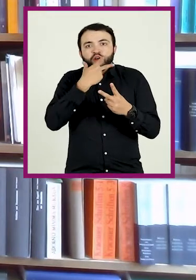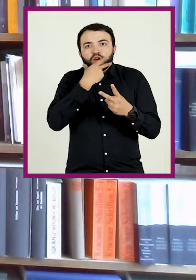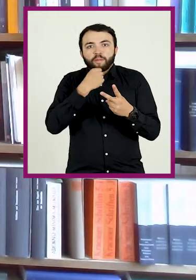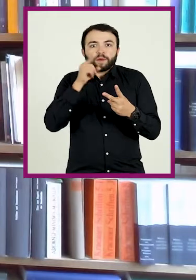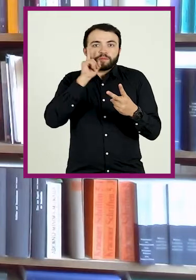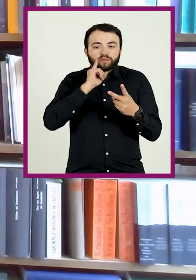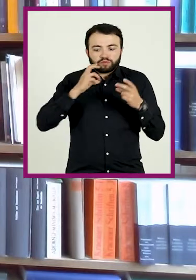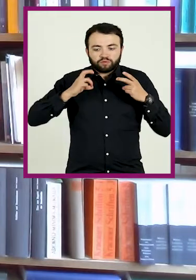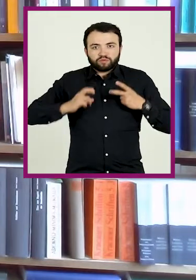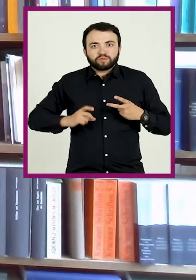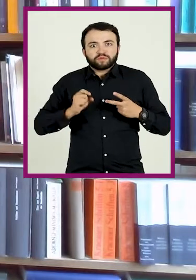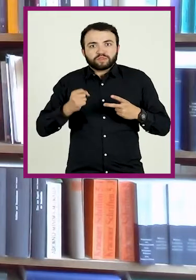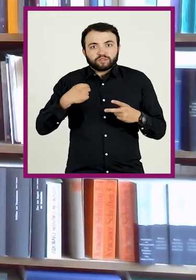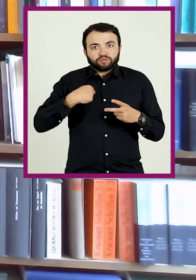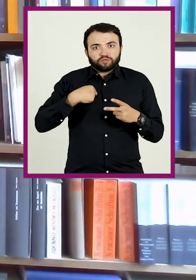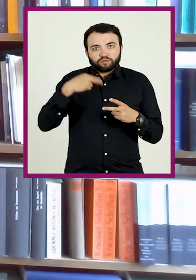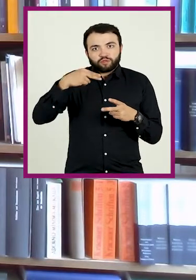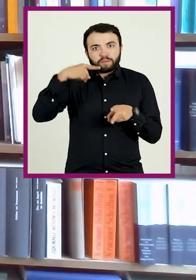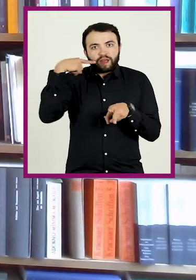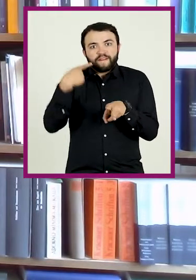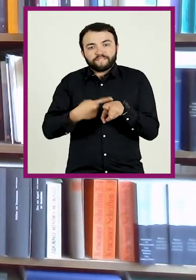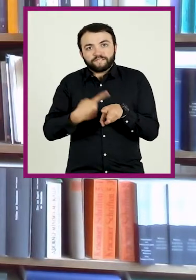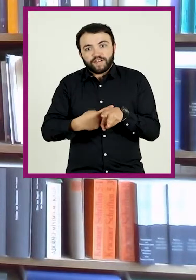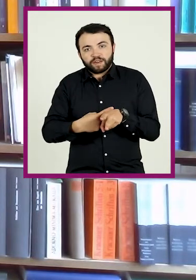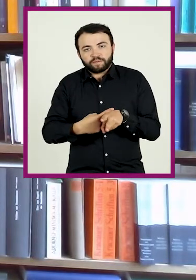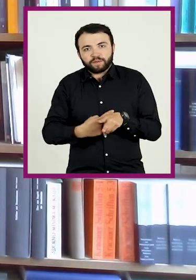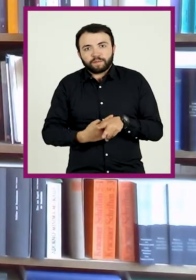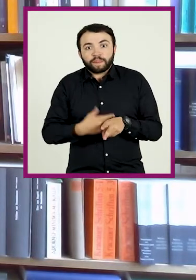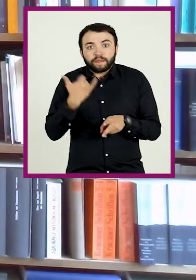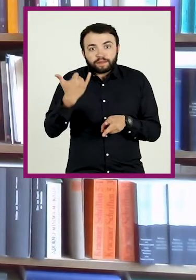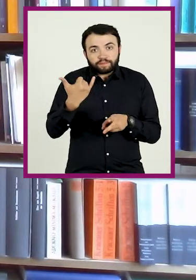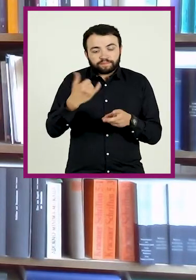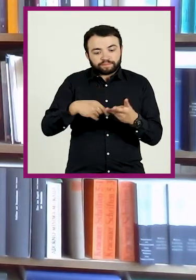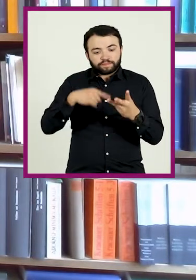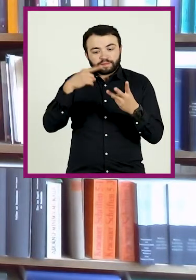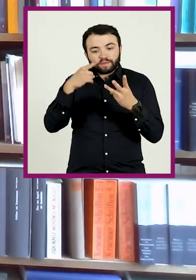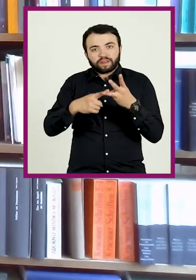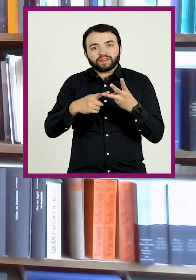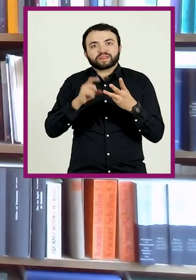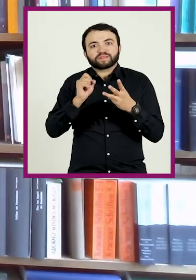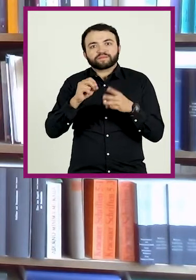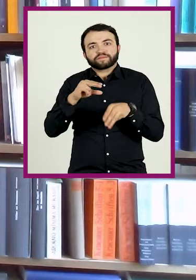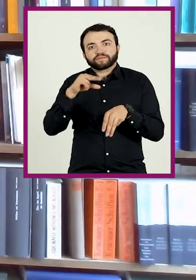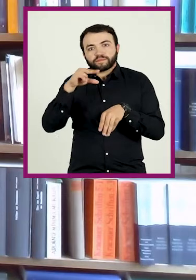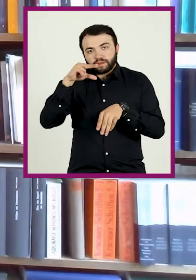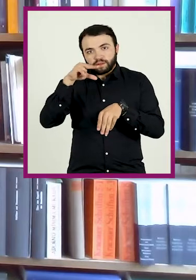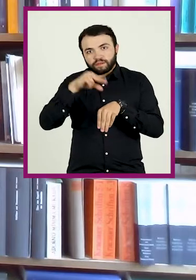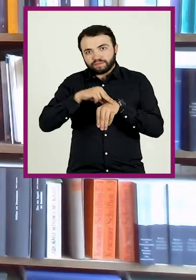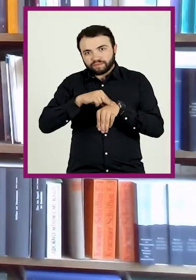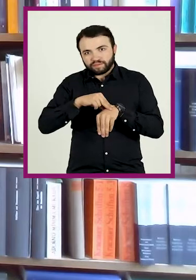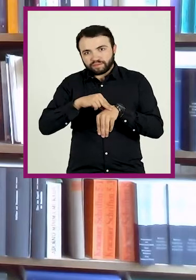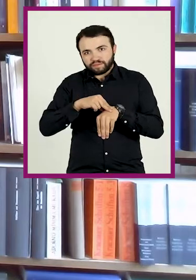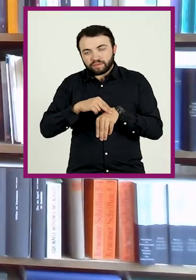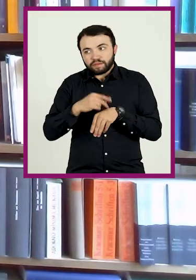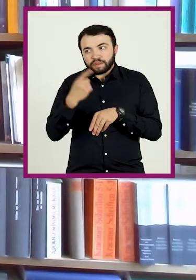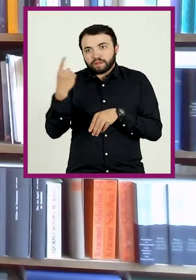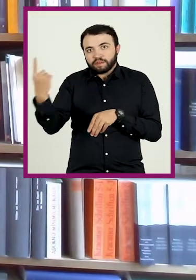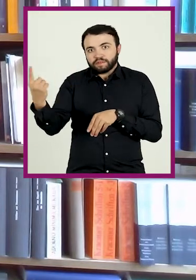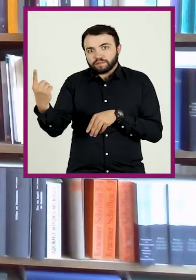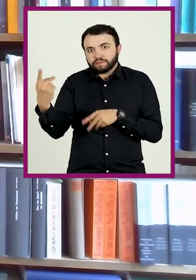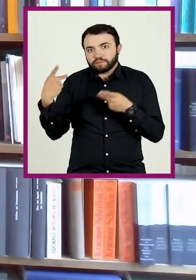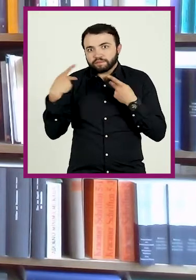por la incapacidad de insertarse en plexos de interacción por parte del enfermo, y tenemos en último término al